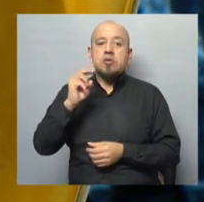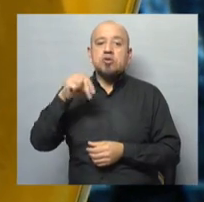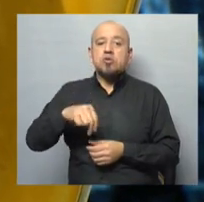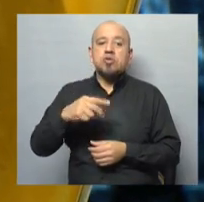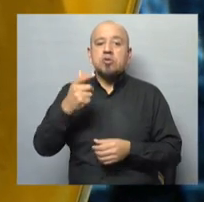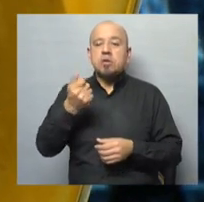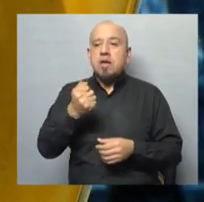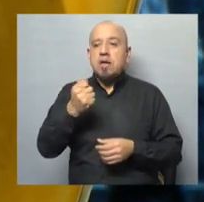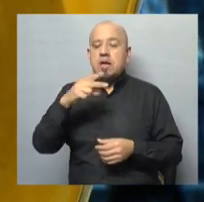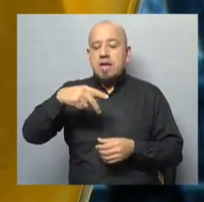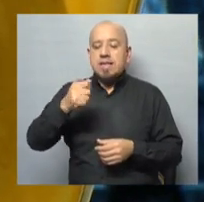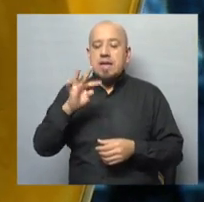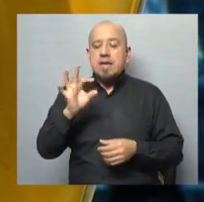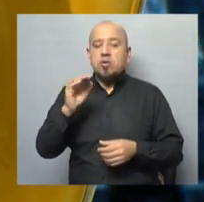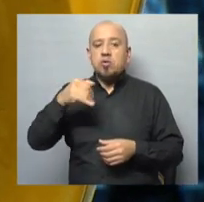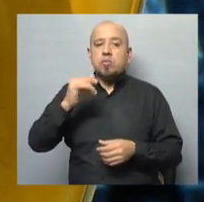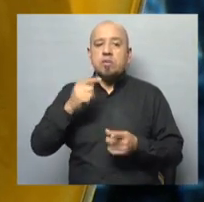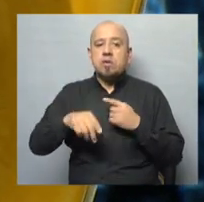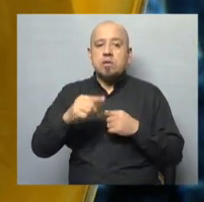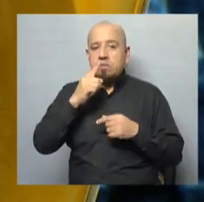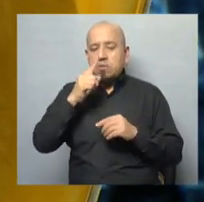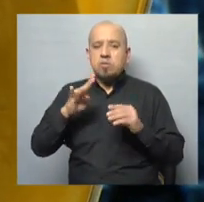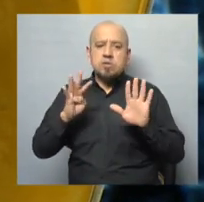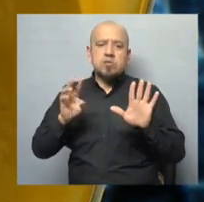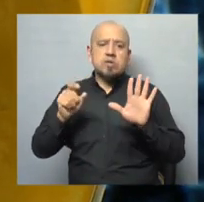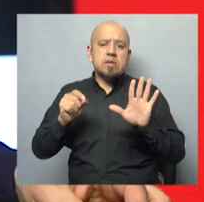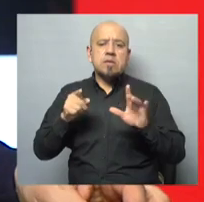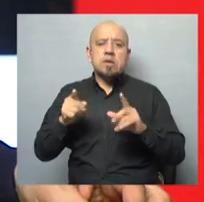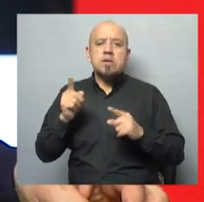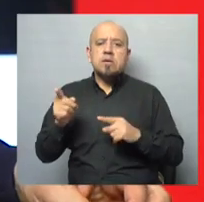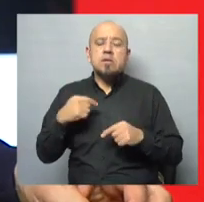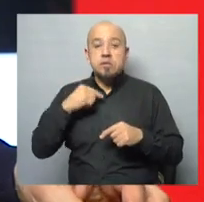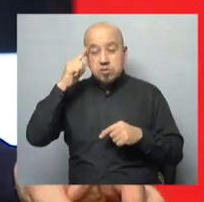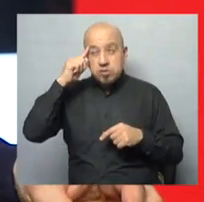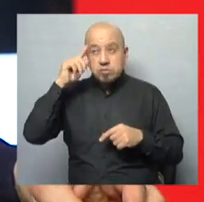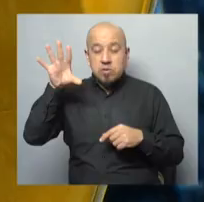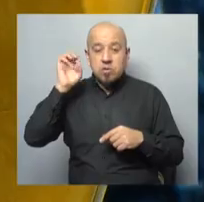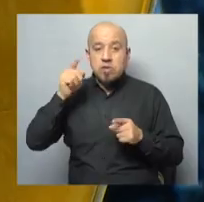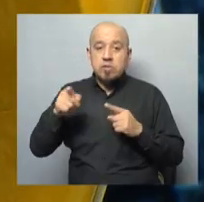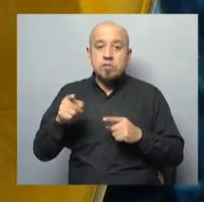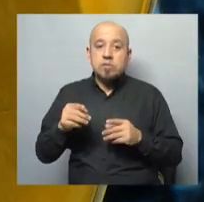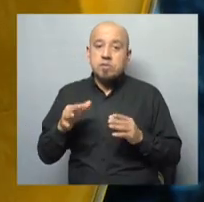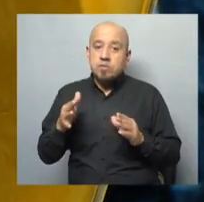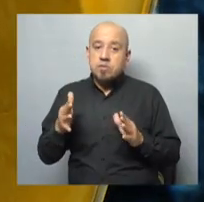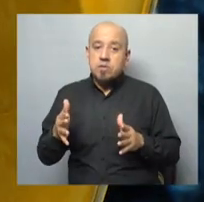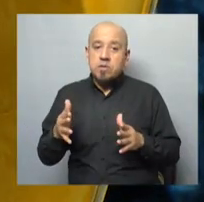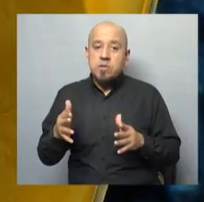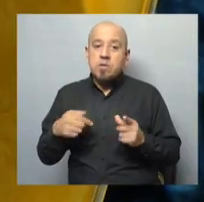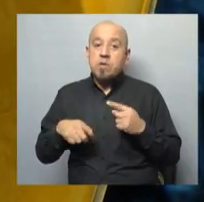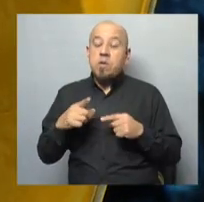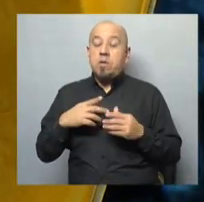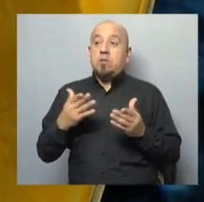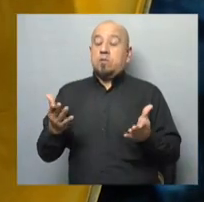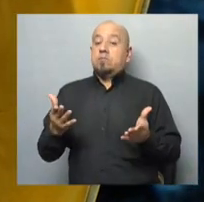en el setenta y pico y me acuerdo era un boom